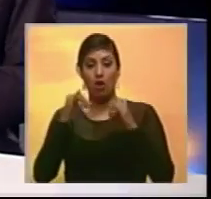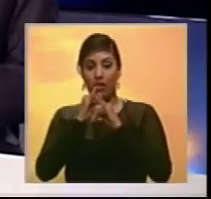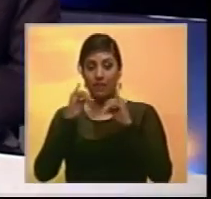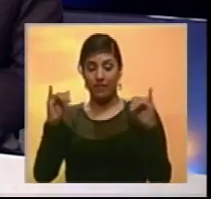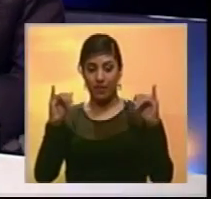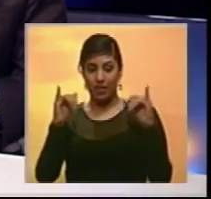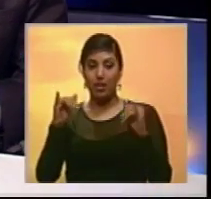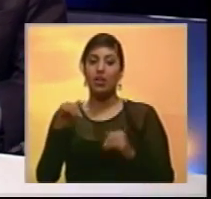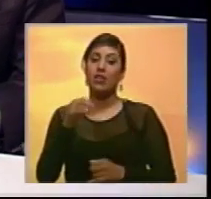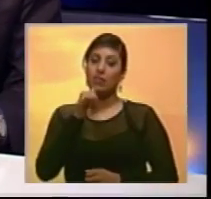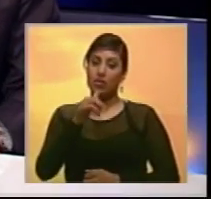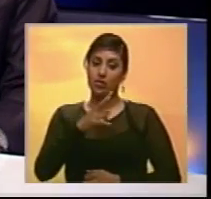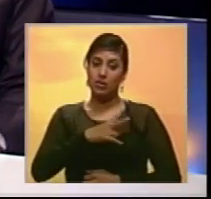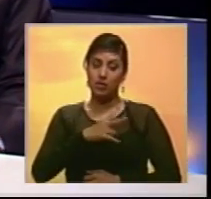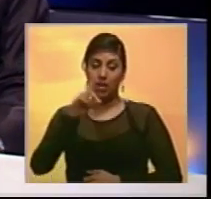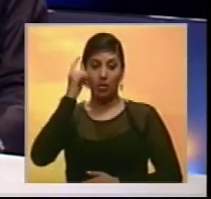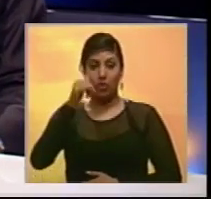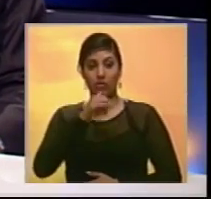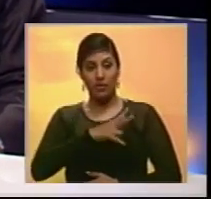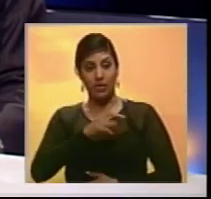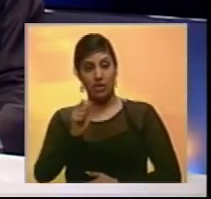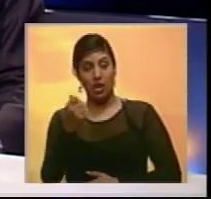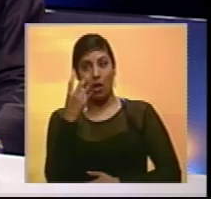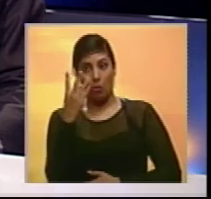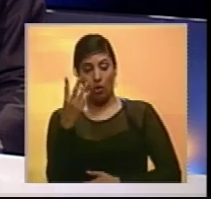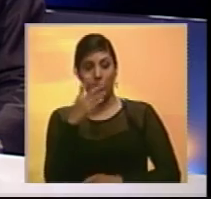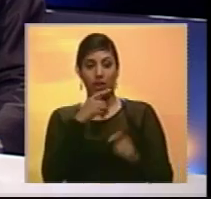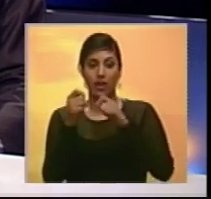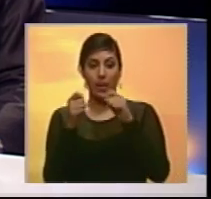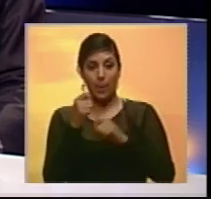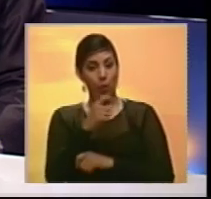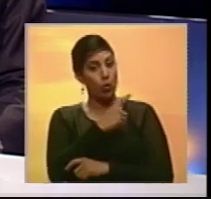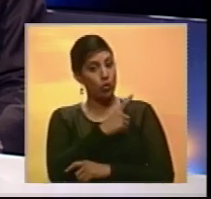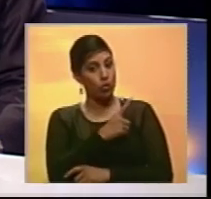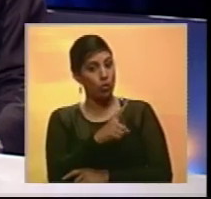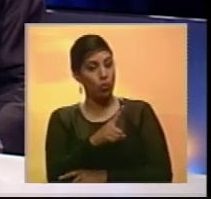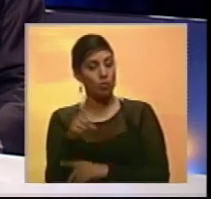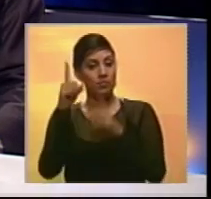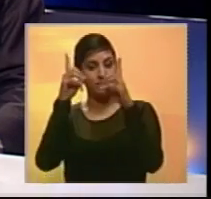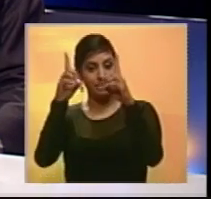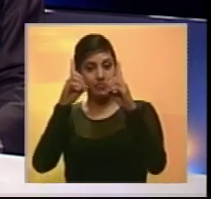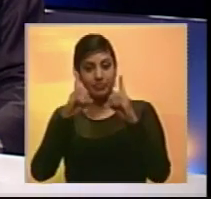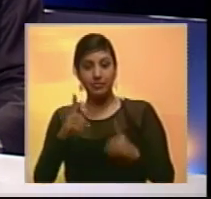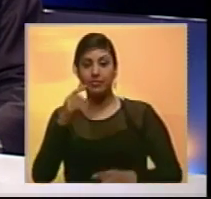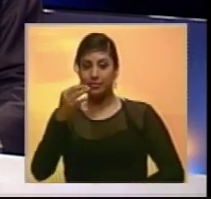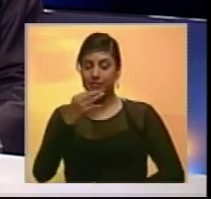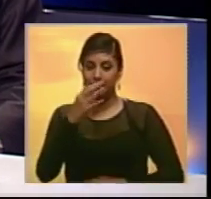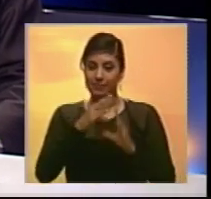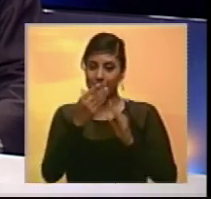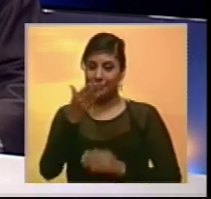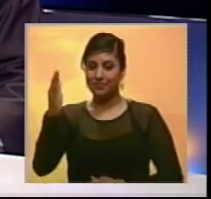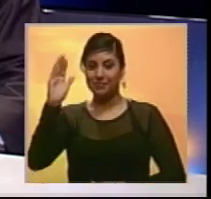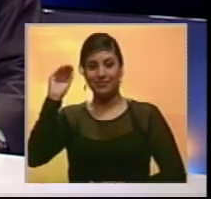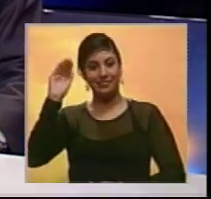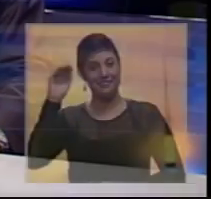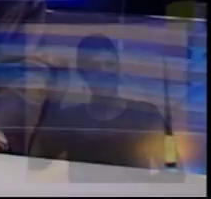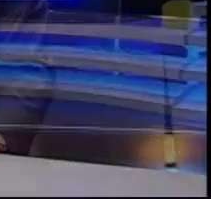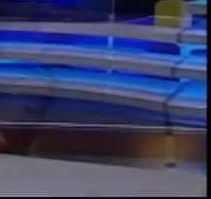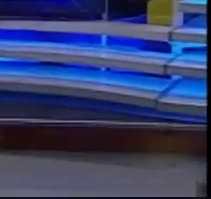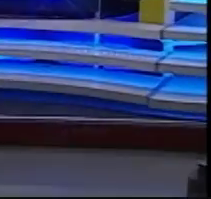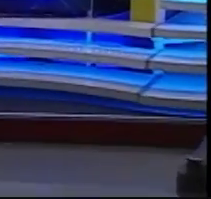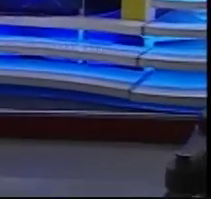forma finalizamos la presente emisión. Recuerden, Noticiero Venevisión, Canal 4 reporta y ustedes deciden. Buenas tardes para todos.